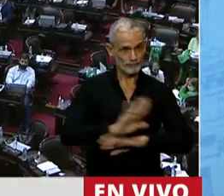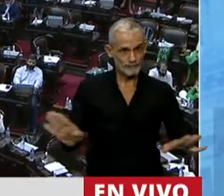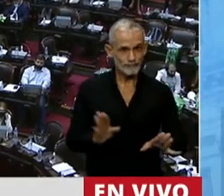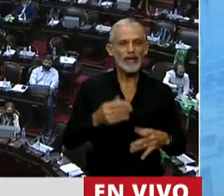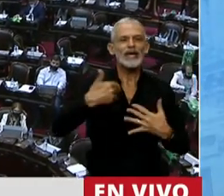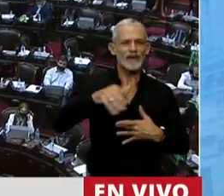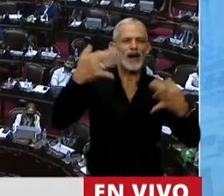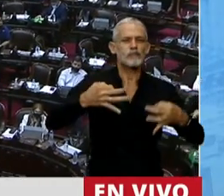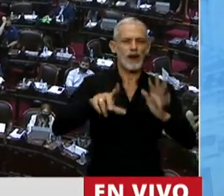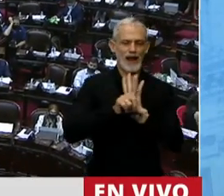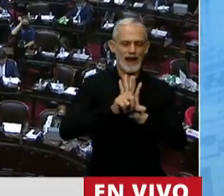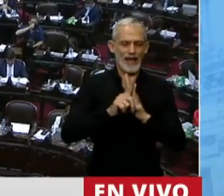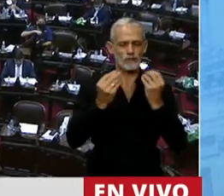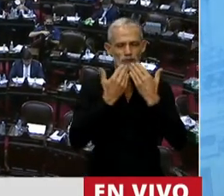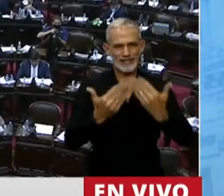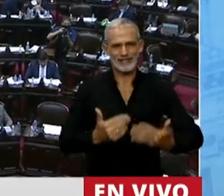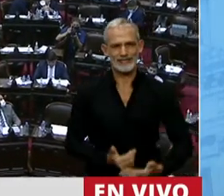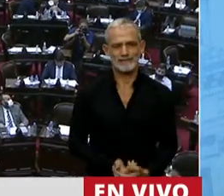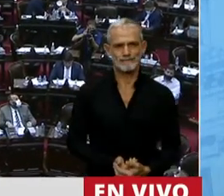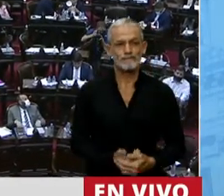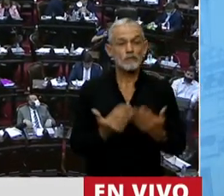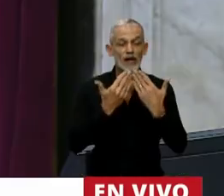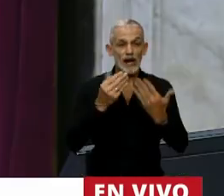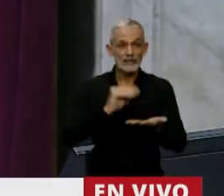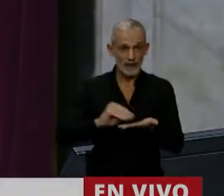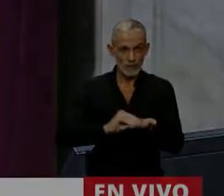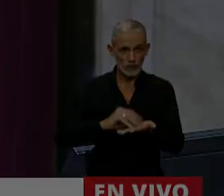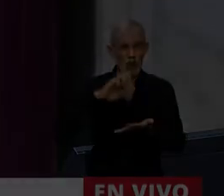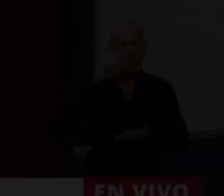sea ley. Muchas gracias, señor presidente. Gracias, diputado Ponce.